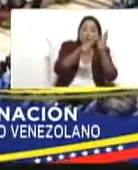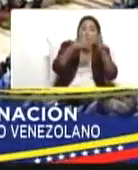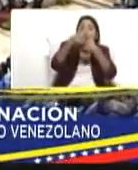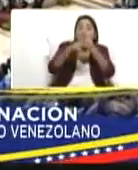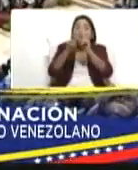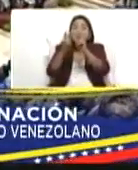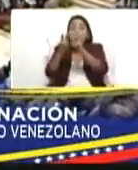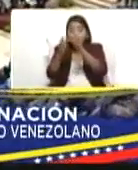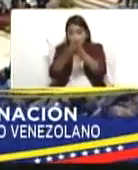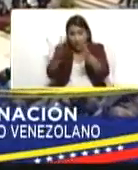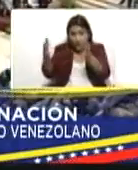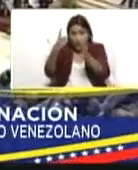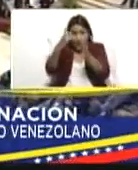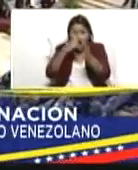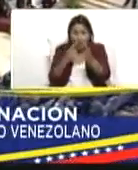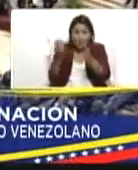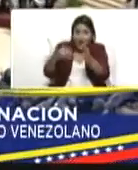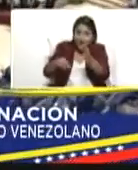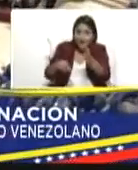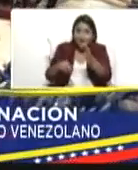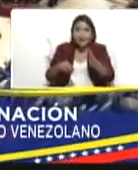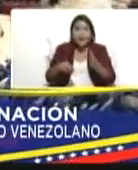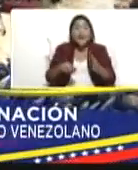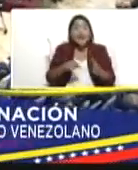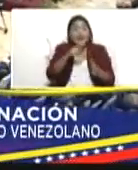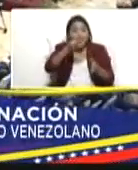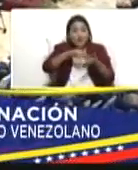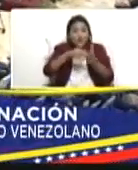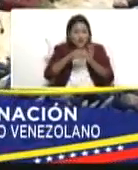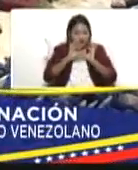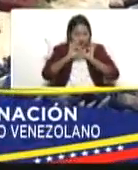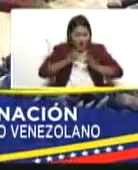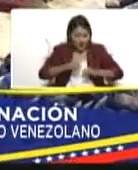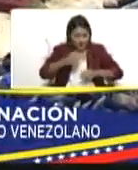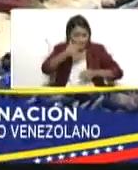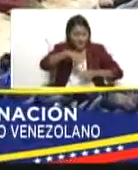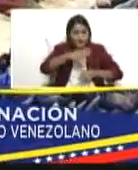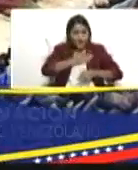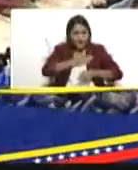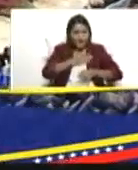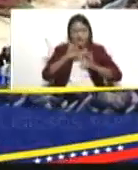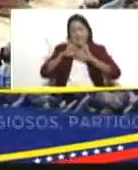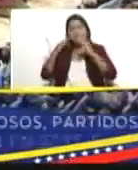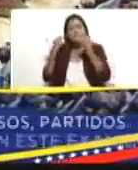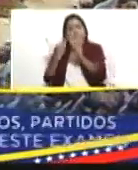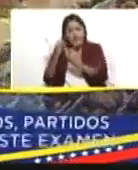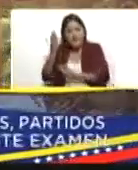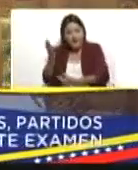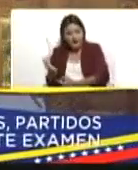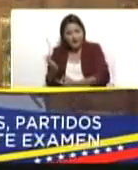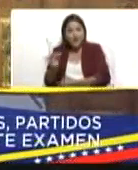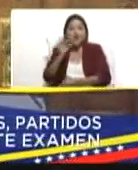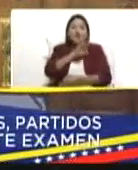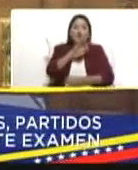futuro inmediato esto ocurre a nivel personal familiar